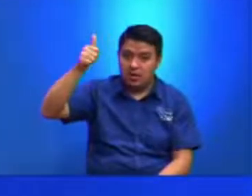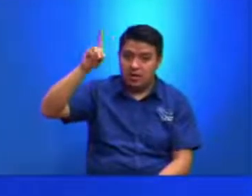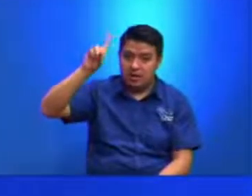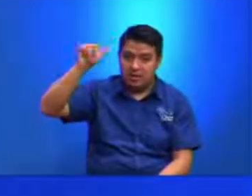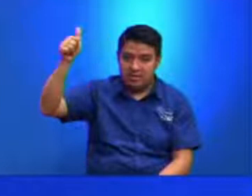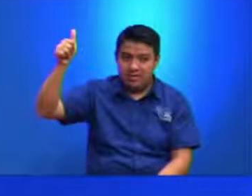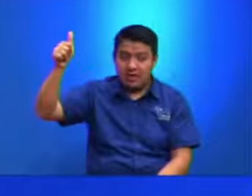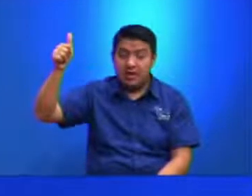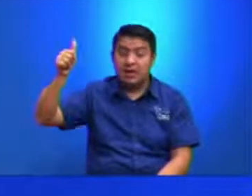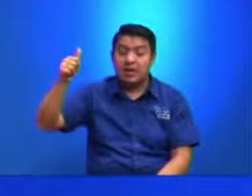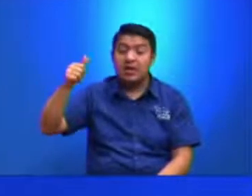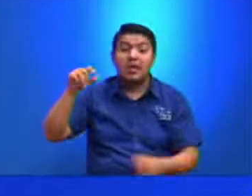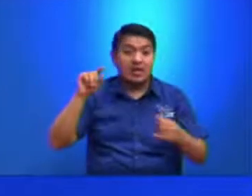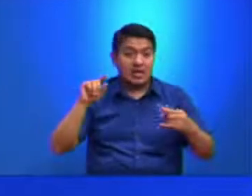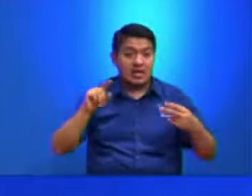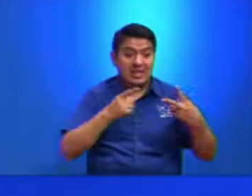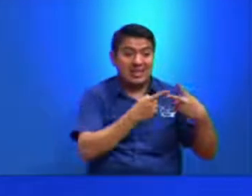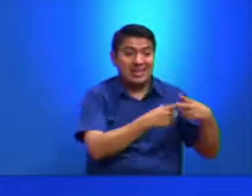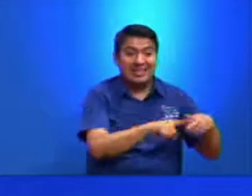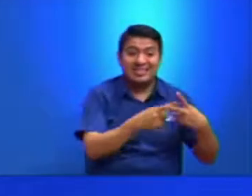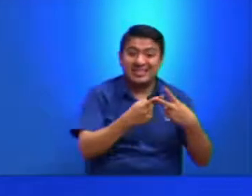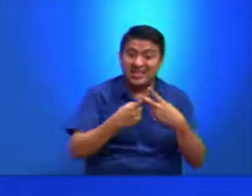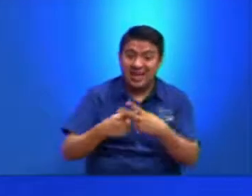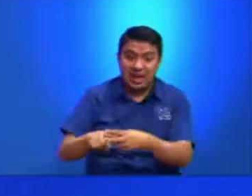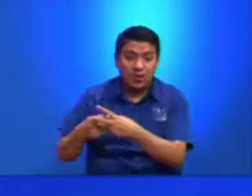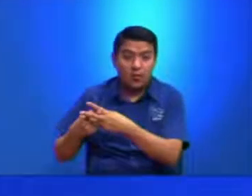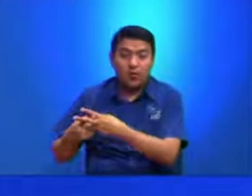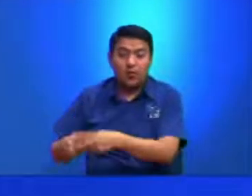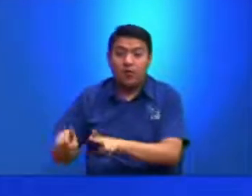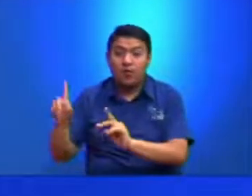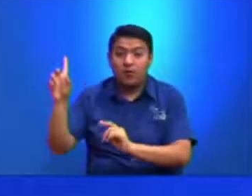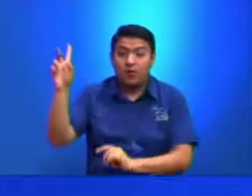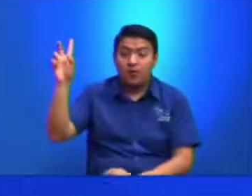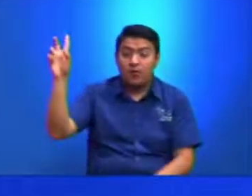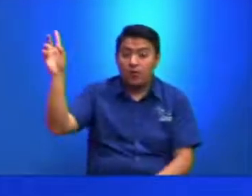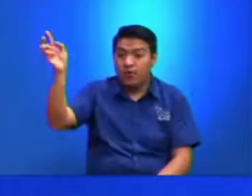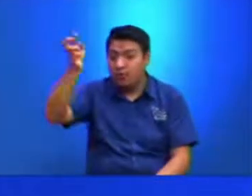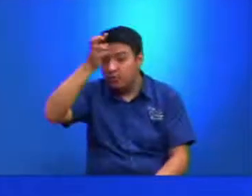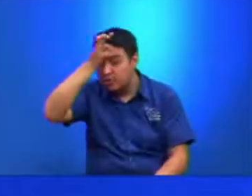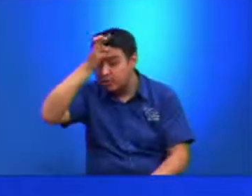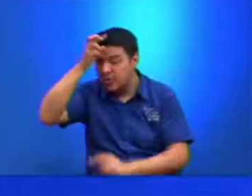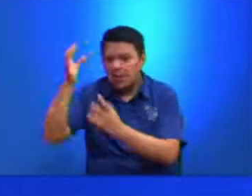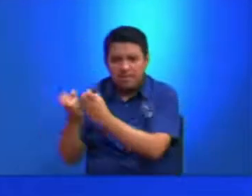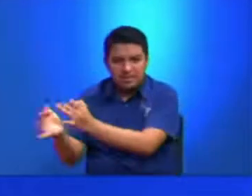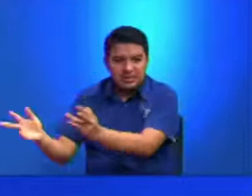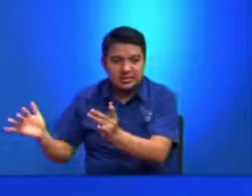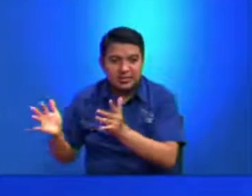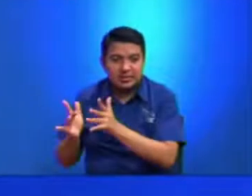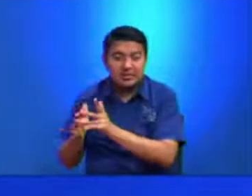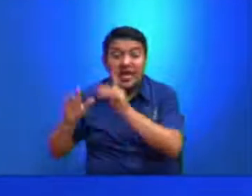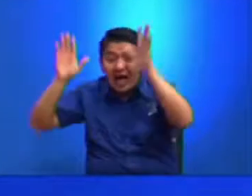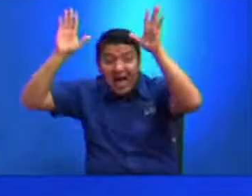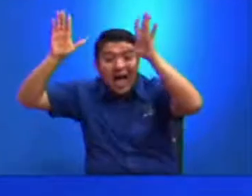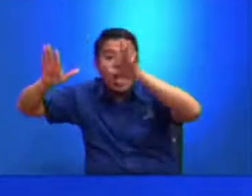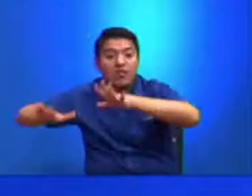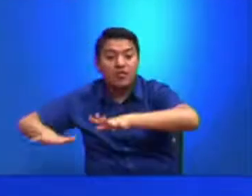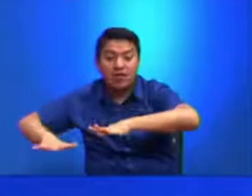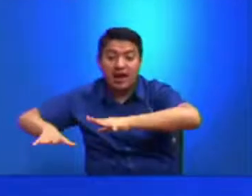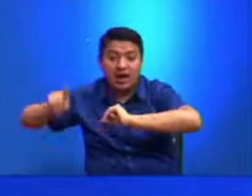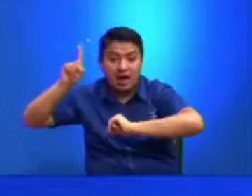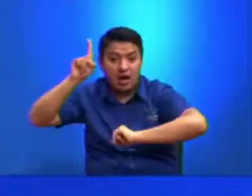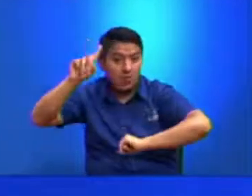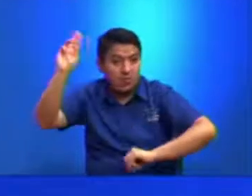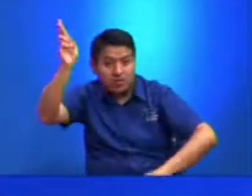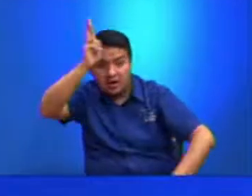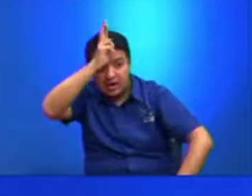comenzaron los príncipes a adular al rey. Y este los escuchó. Escogí